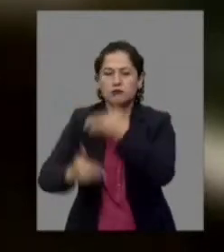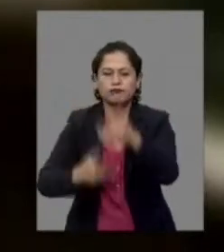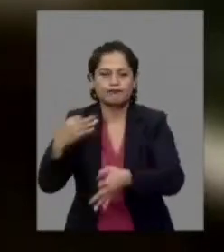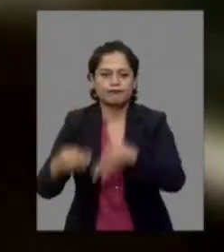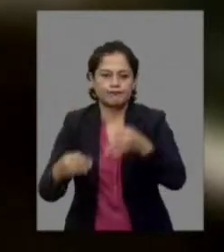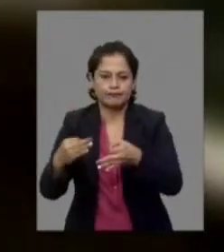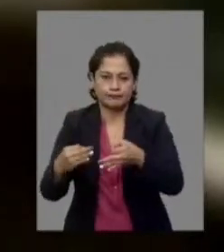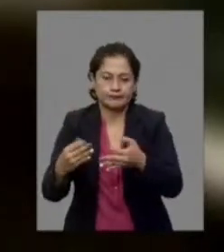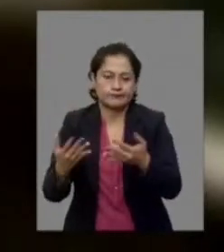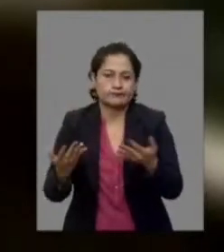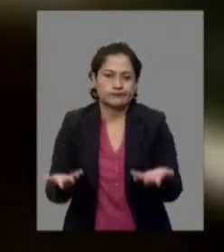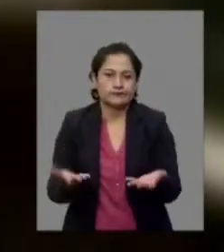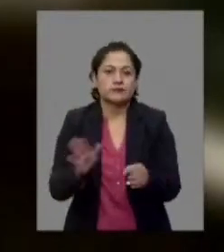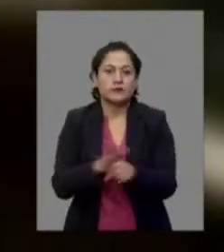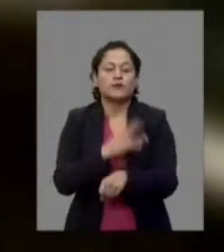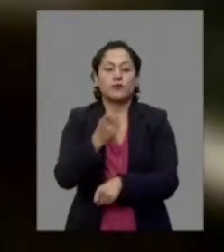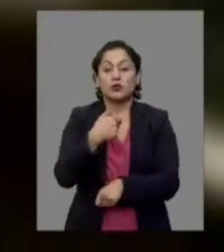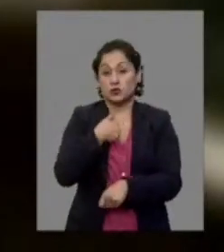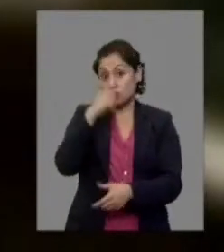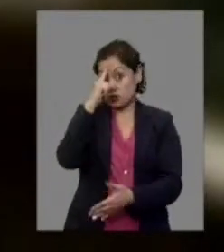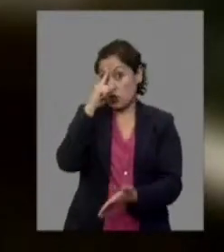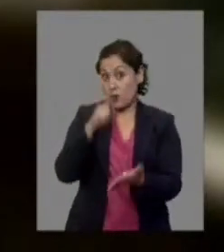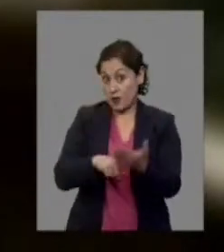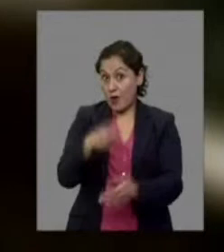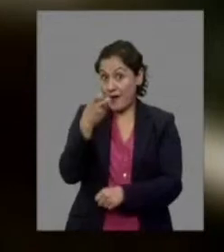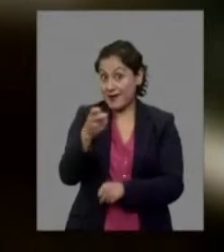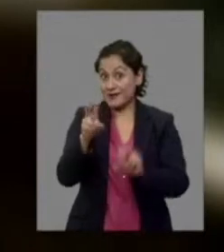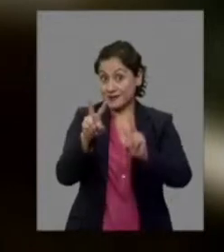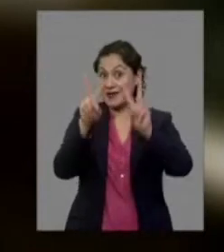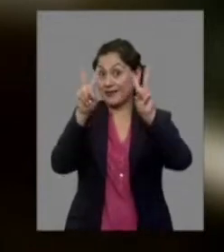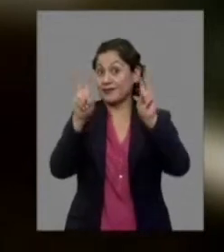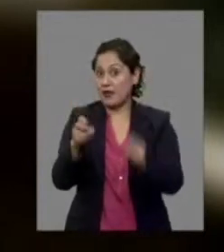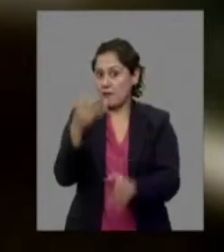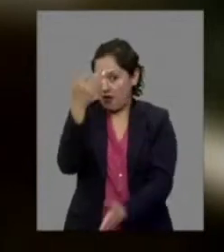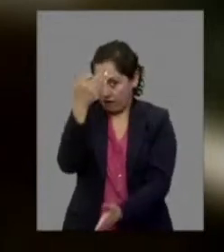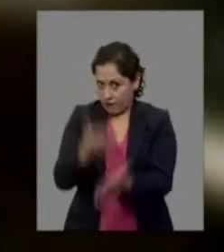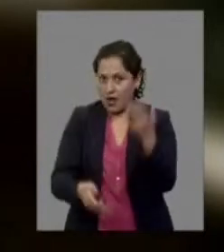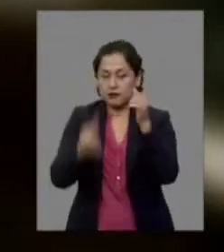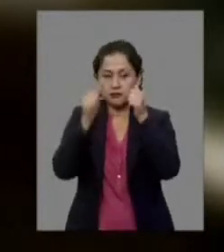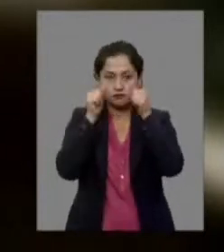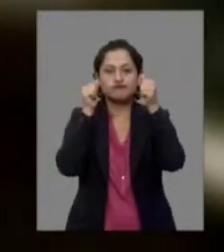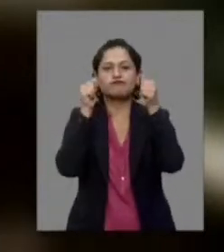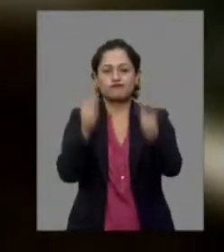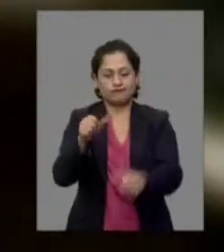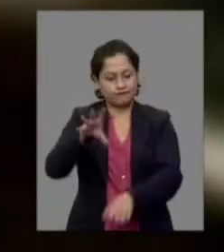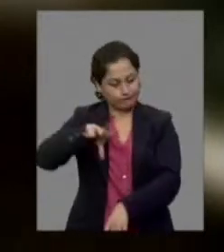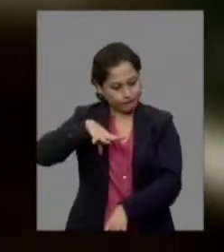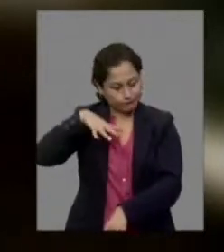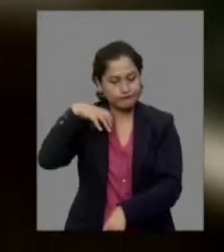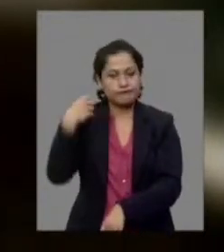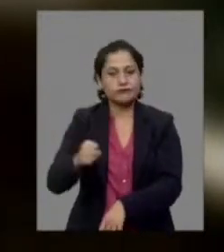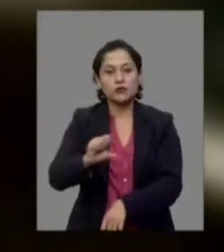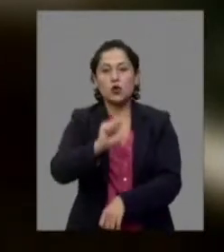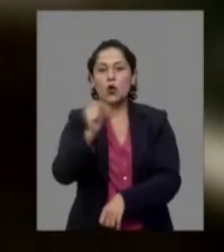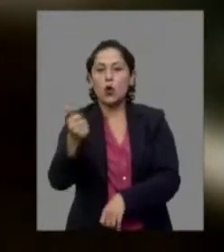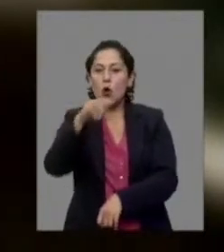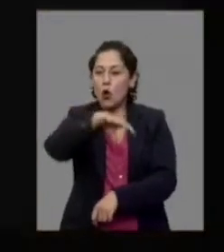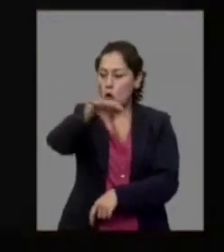reto de difusión y un gran reto de trabajo interinstitucional con otras áreas,